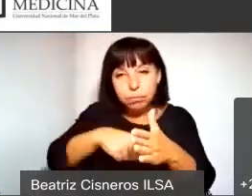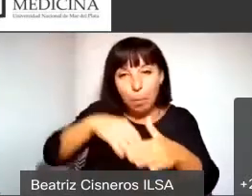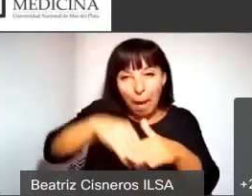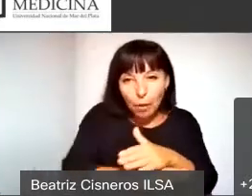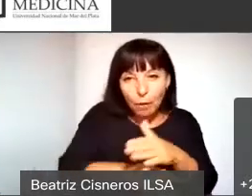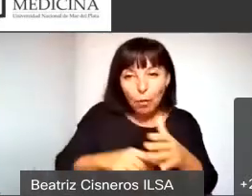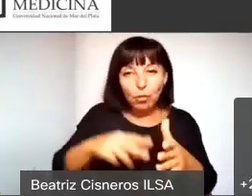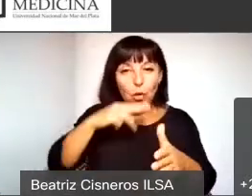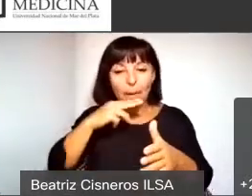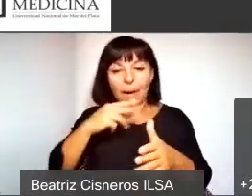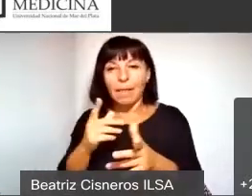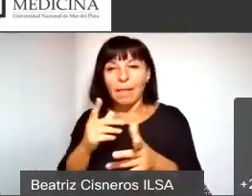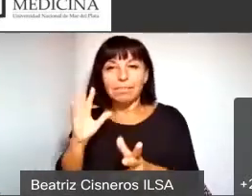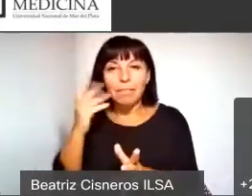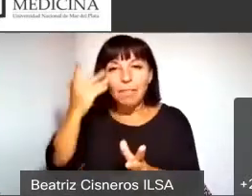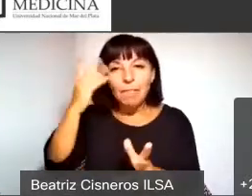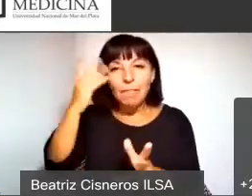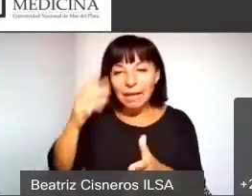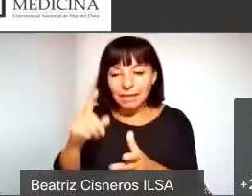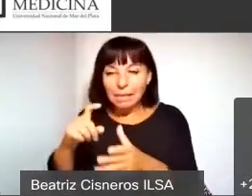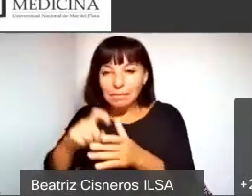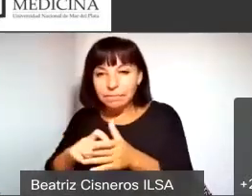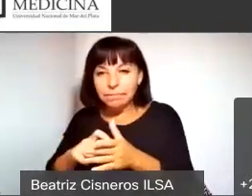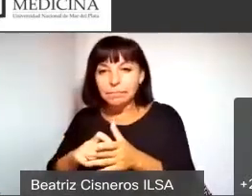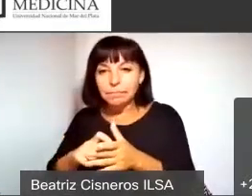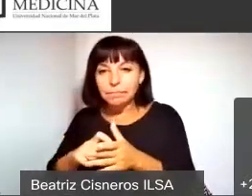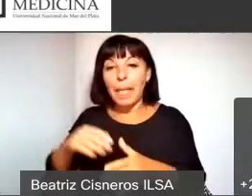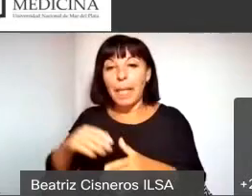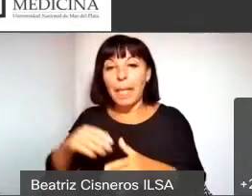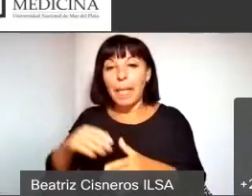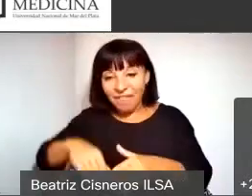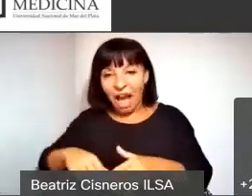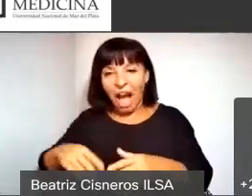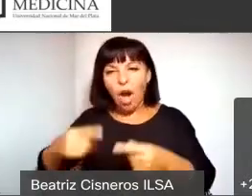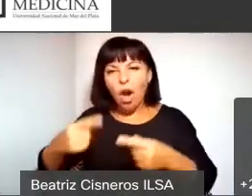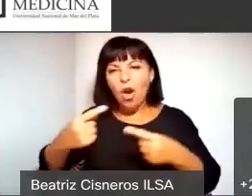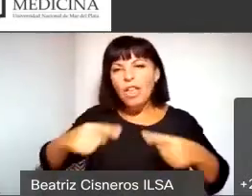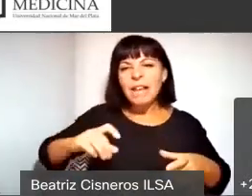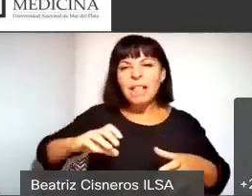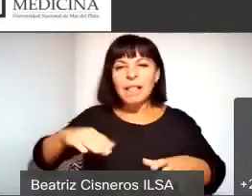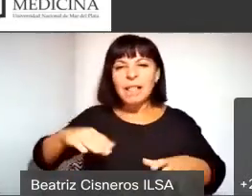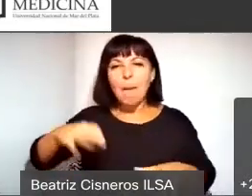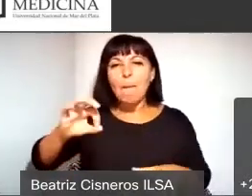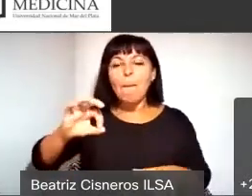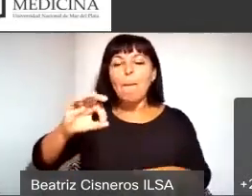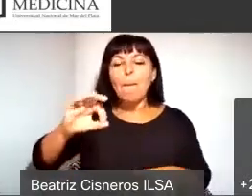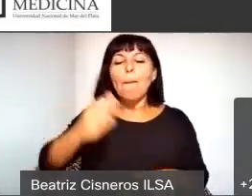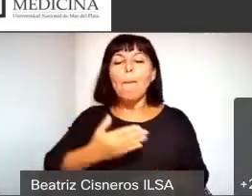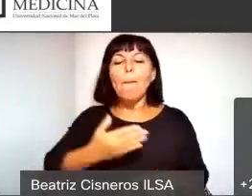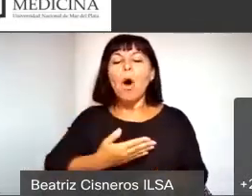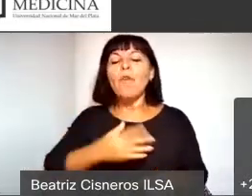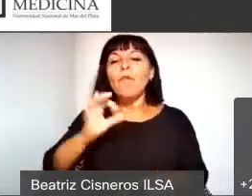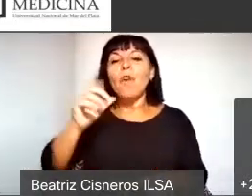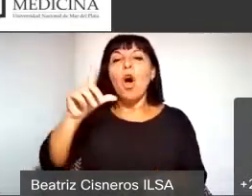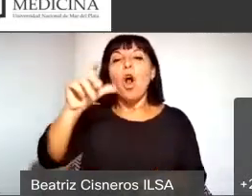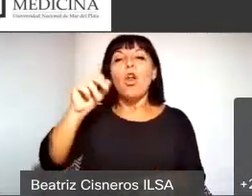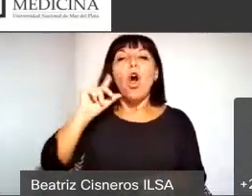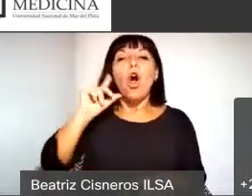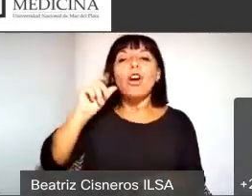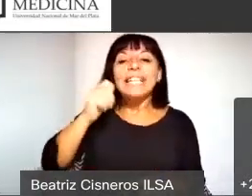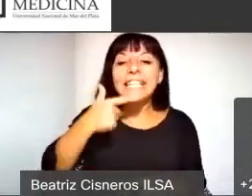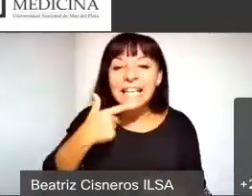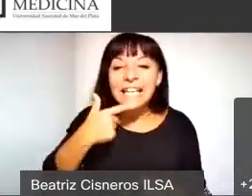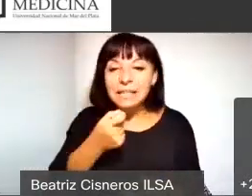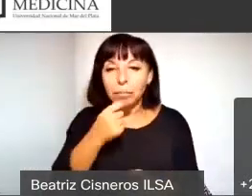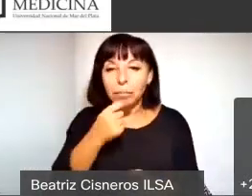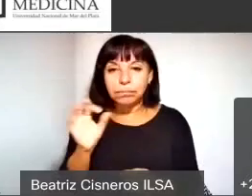abajo lo que vemos es diferentes morfologías que pueden tener la célula procariota, ¿sí? Las que tienen forma